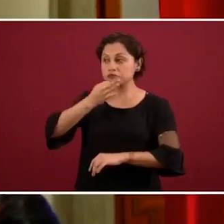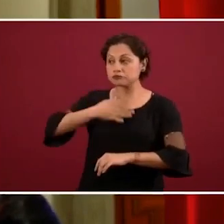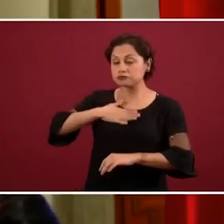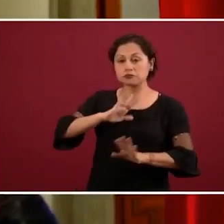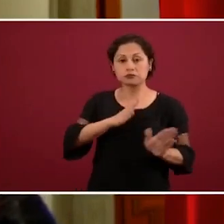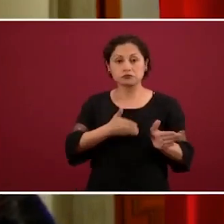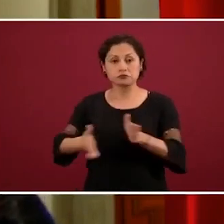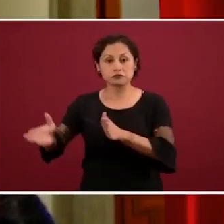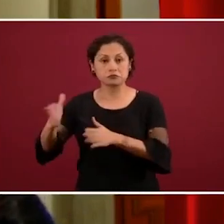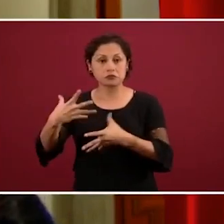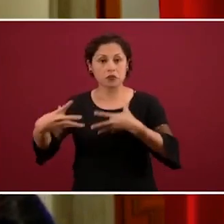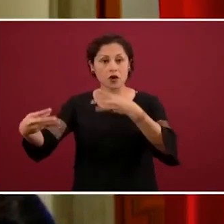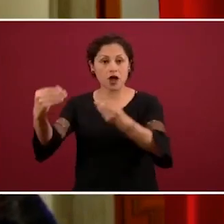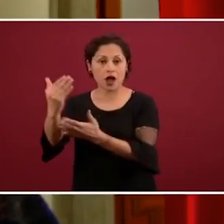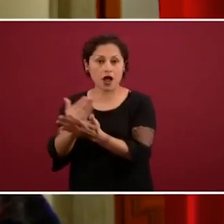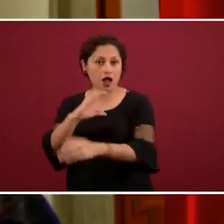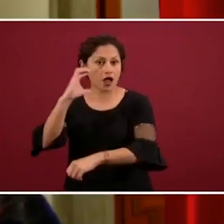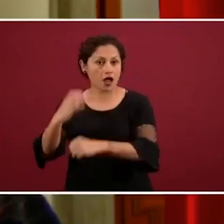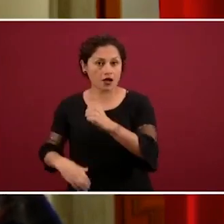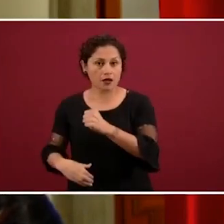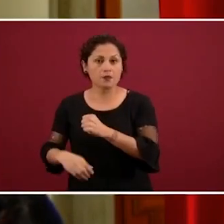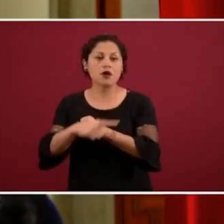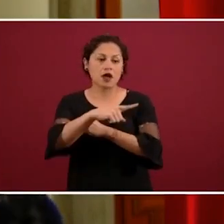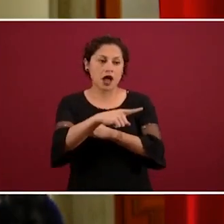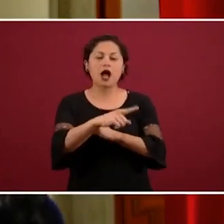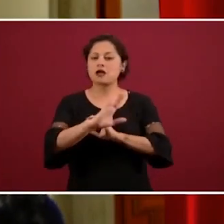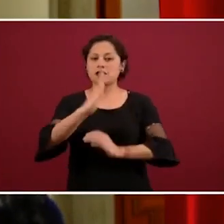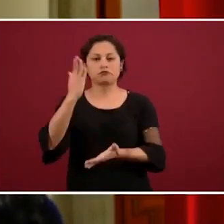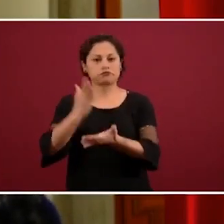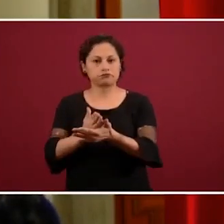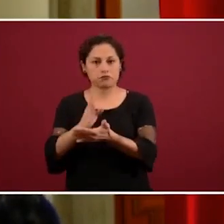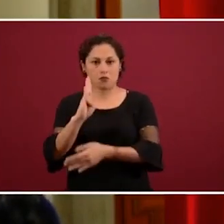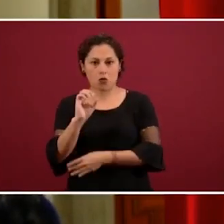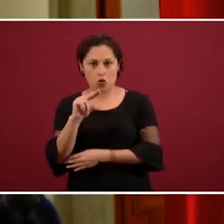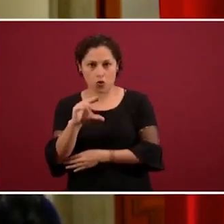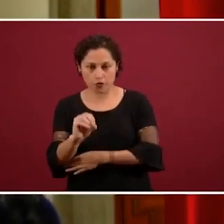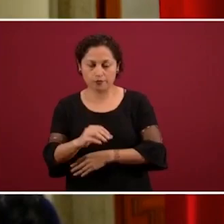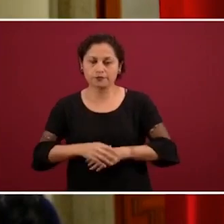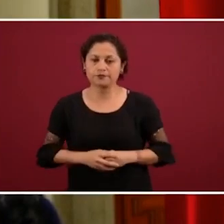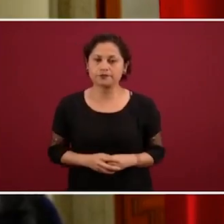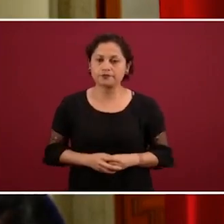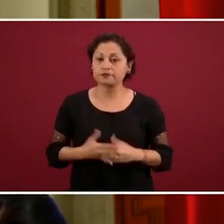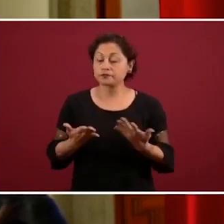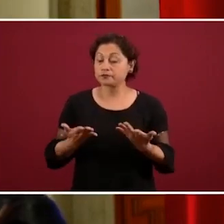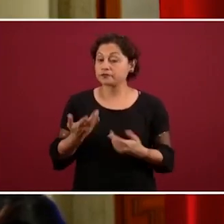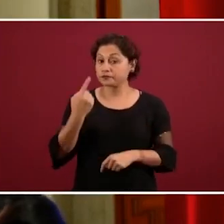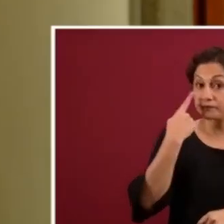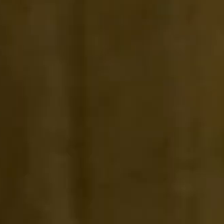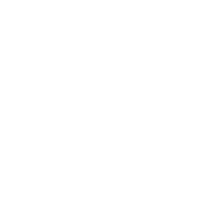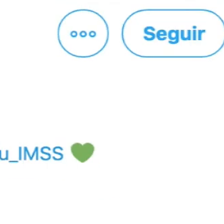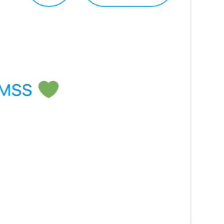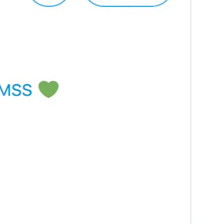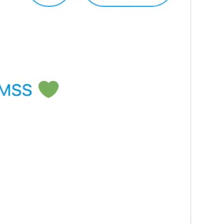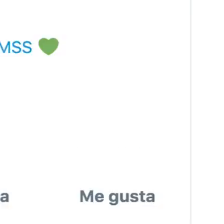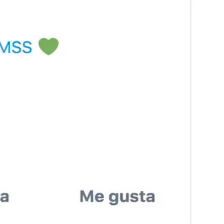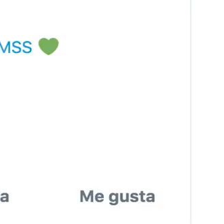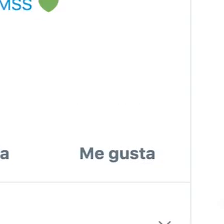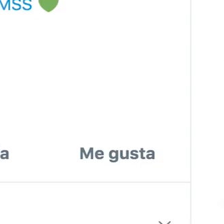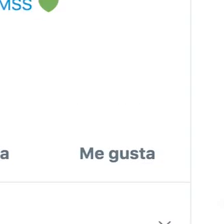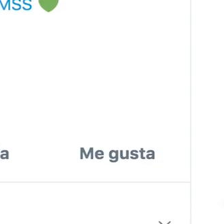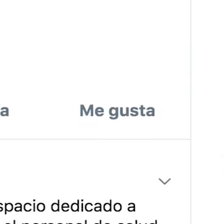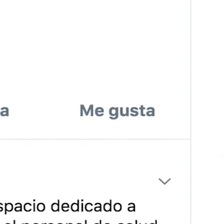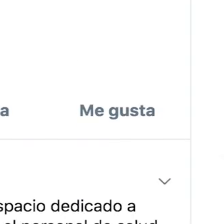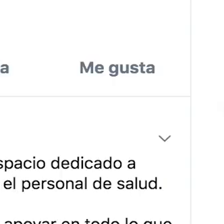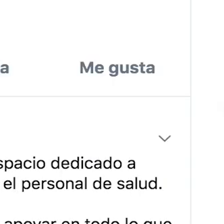La jefa de la División de Programas de Enfermería del Instituto Mexicano del Seguro Social, Fabiana Cepeda Arias, abrió una cuenta de